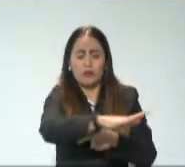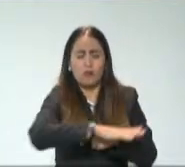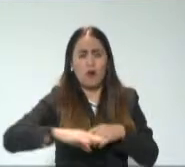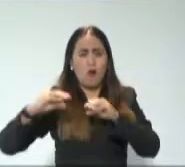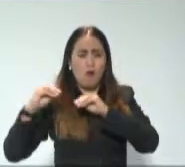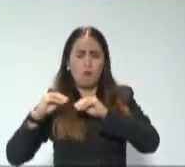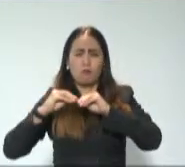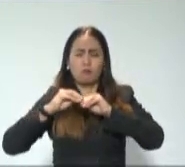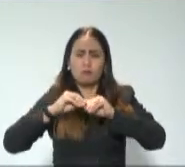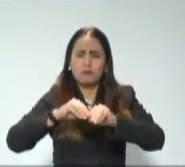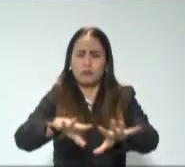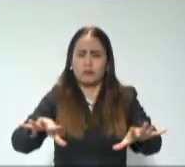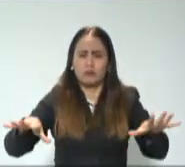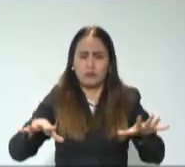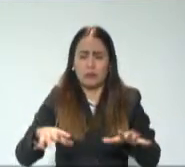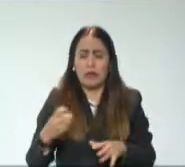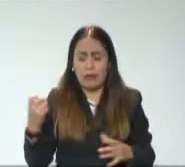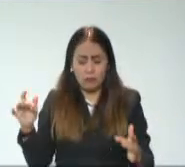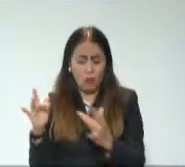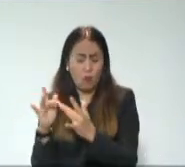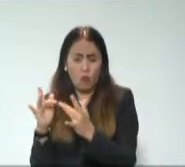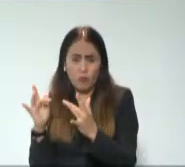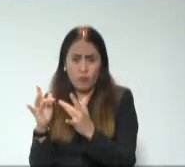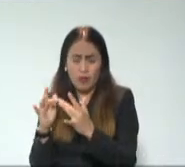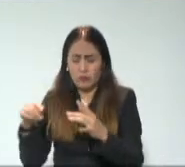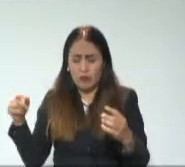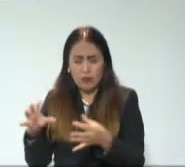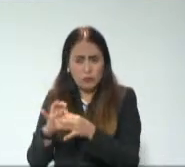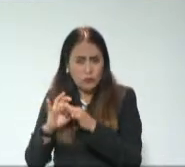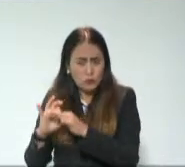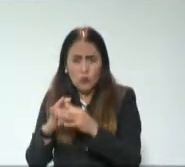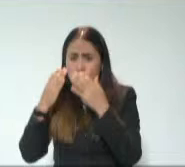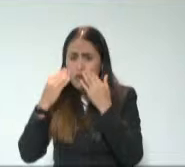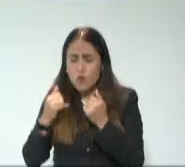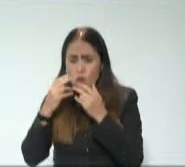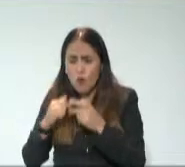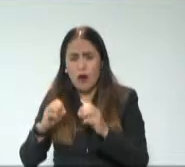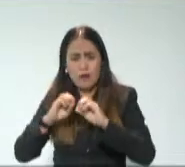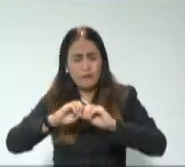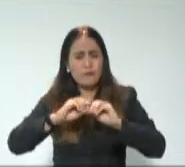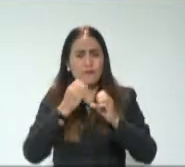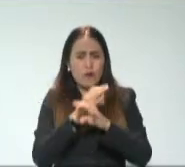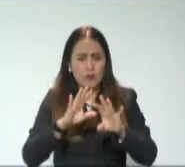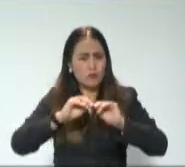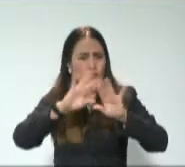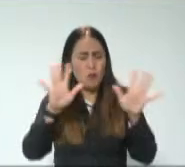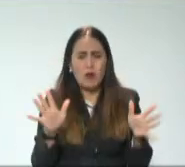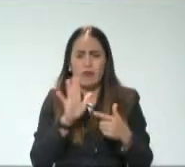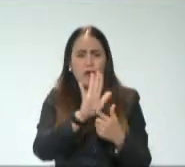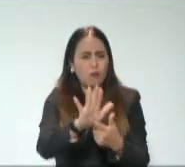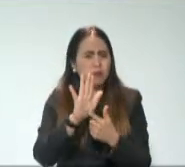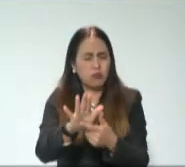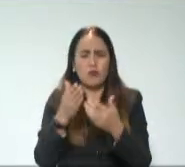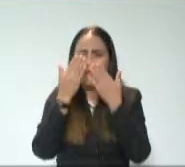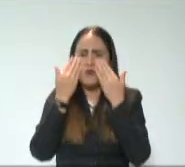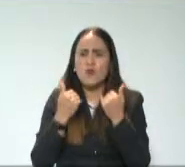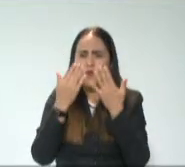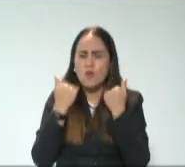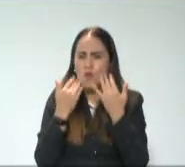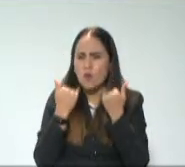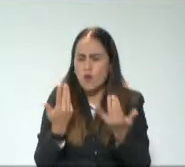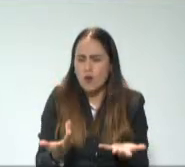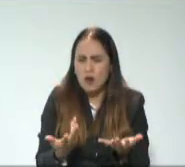sin esto desde mi punto de vista la transparencia queda trunca sin esto no existe una respuesta la